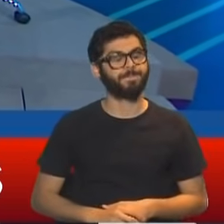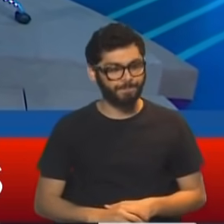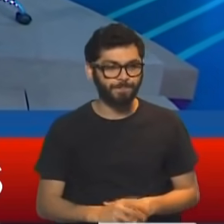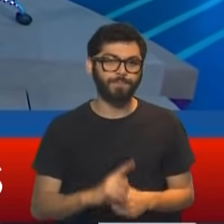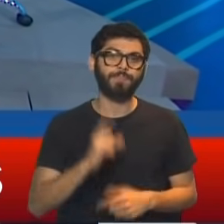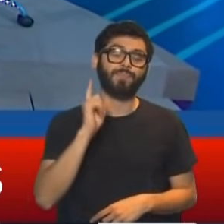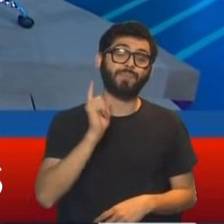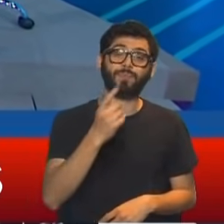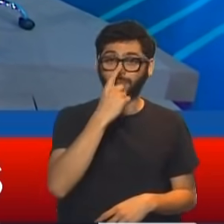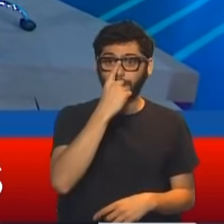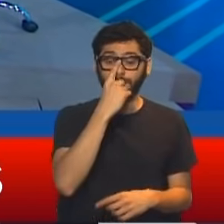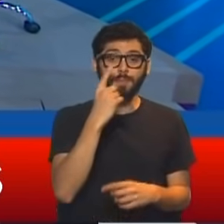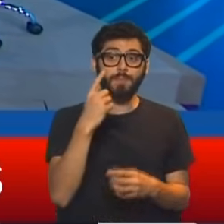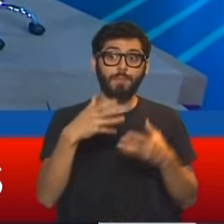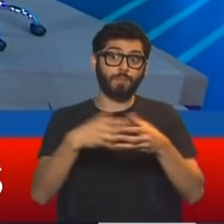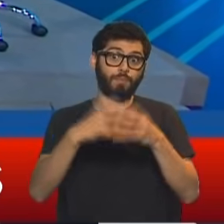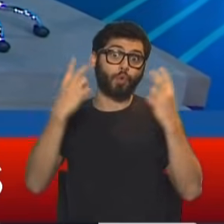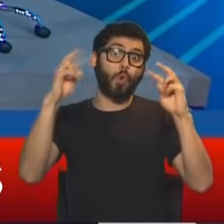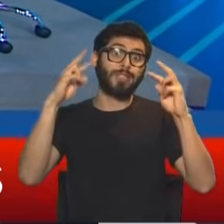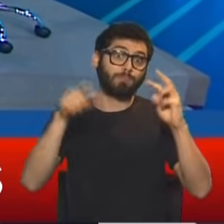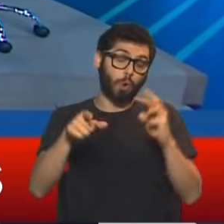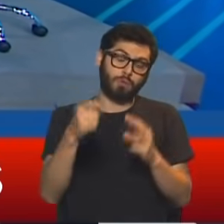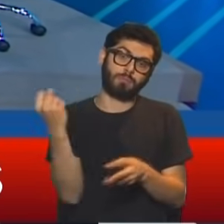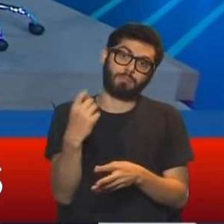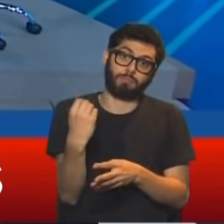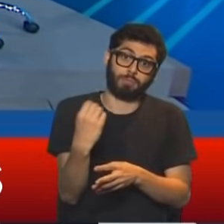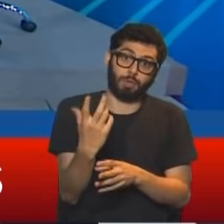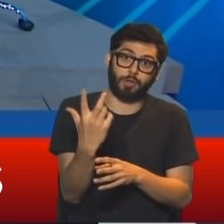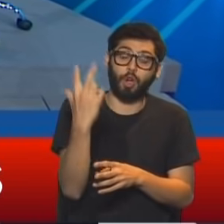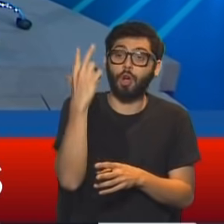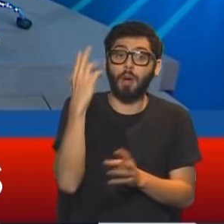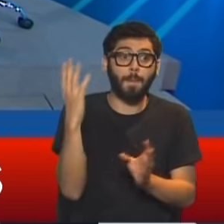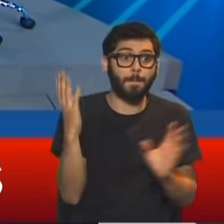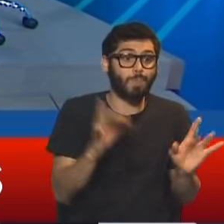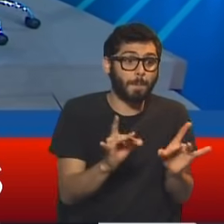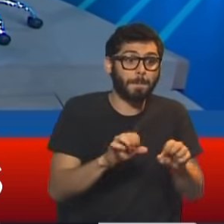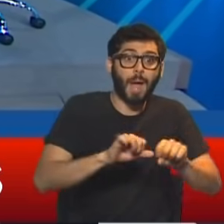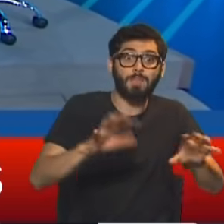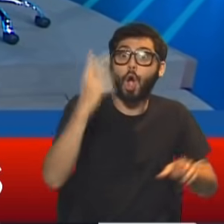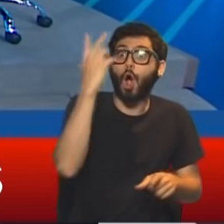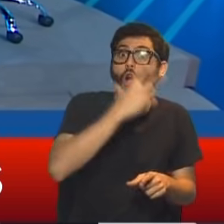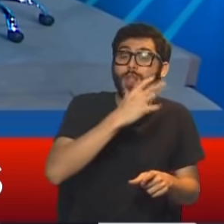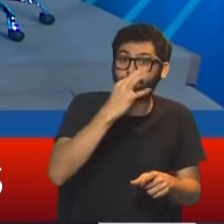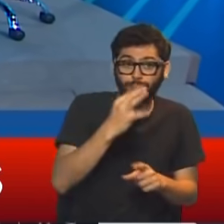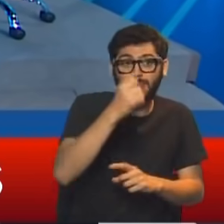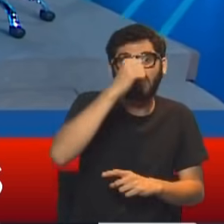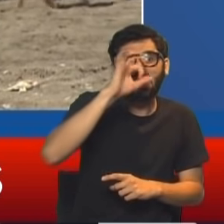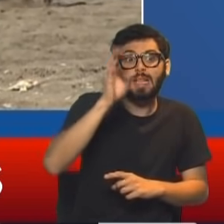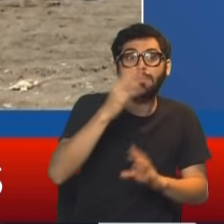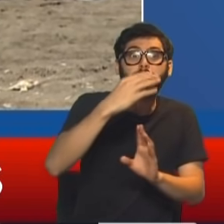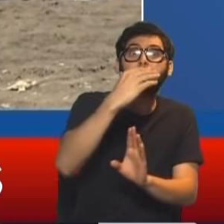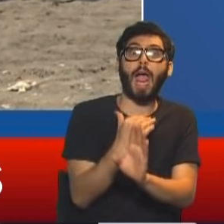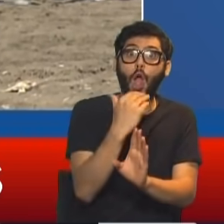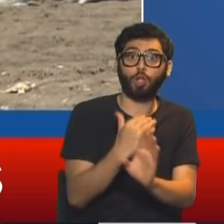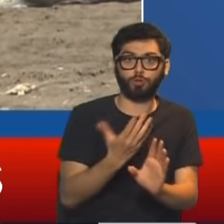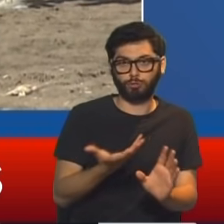para el sector turístico que ha tenido un descenso en la ocupación hotelera en el peor momento de la pandemia que perforaba el 60%. Muchas